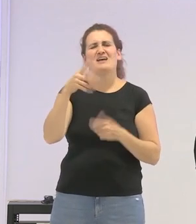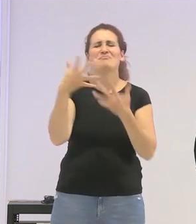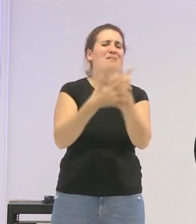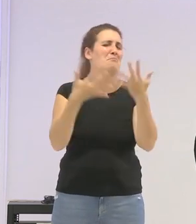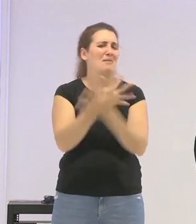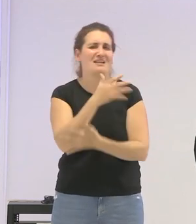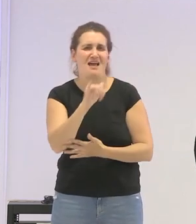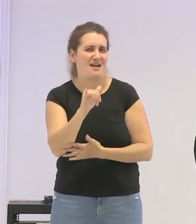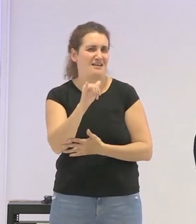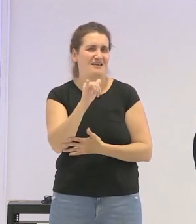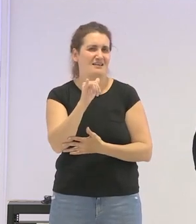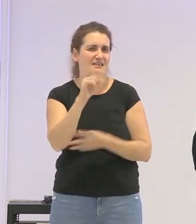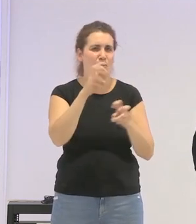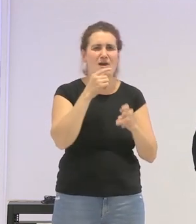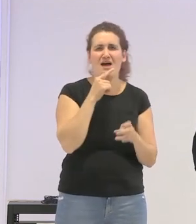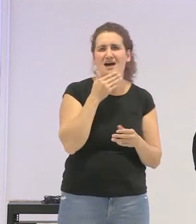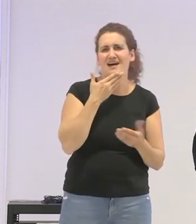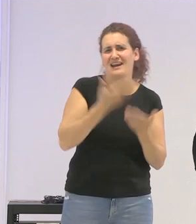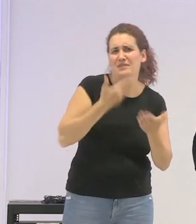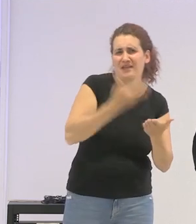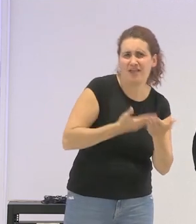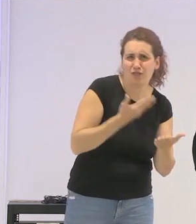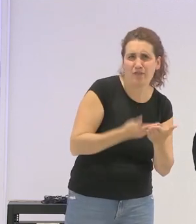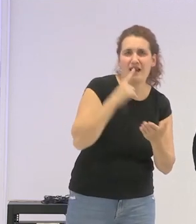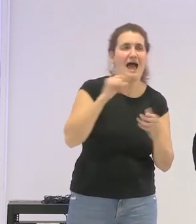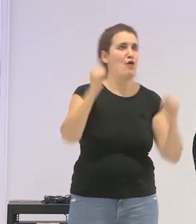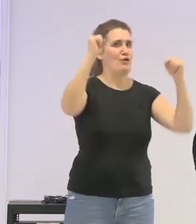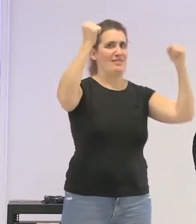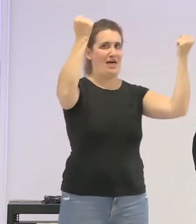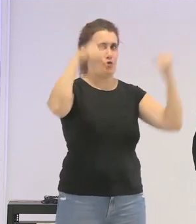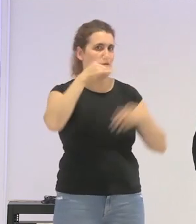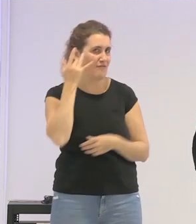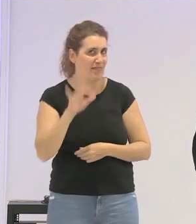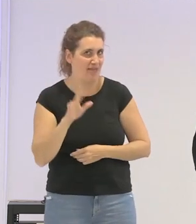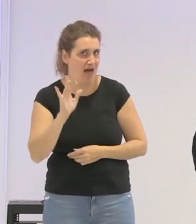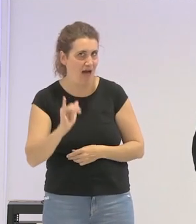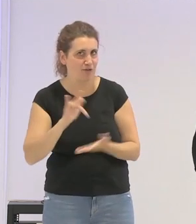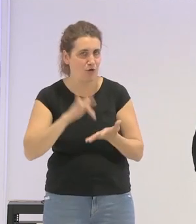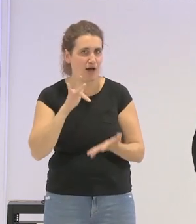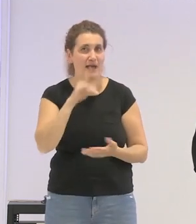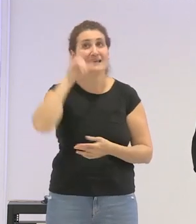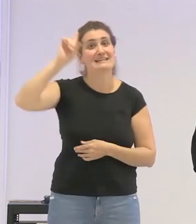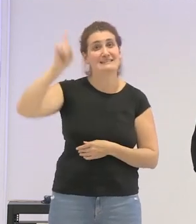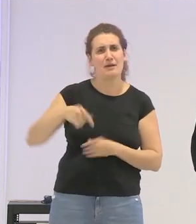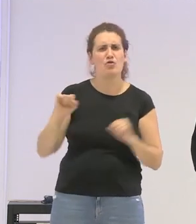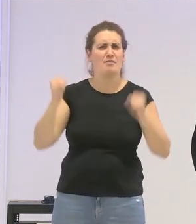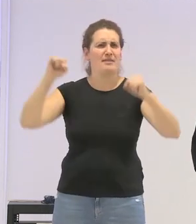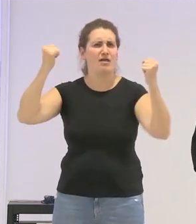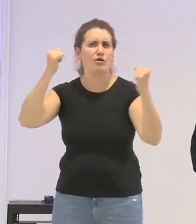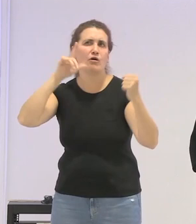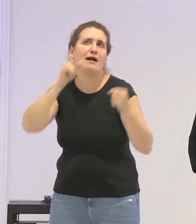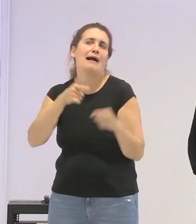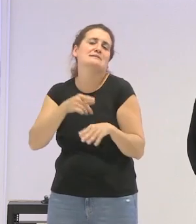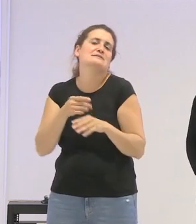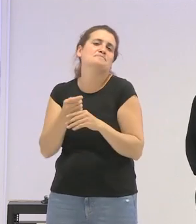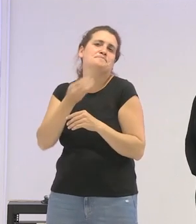entre una reivindicación de la laicidad, ¿no? Como pasa en Francia, y también una especie de reivindicación casi simbólica